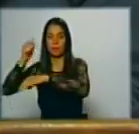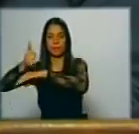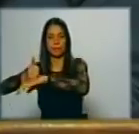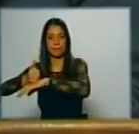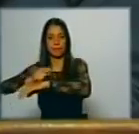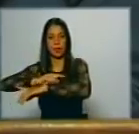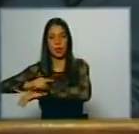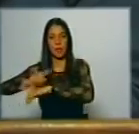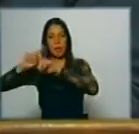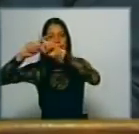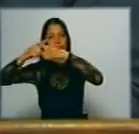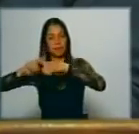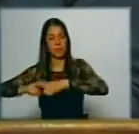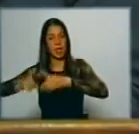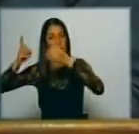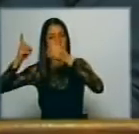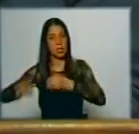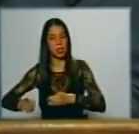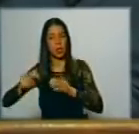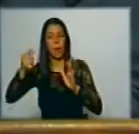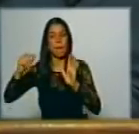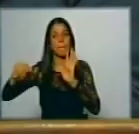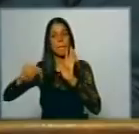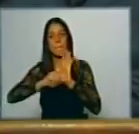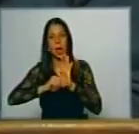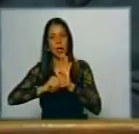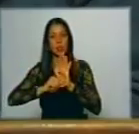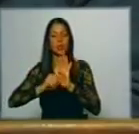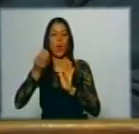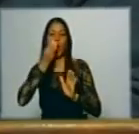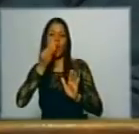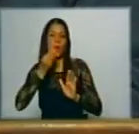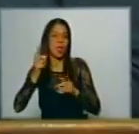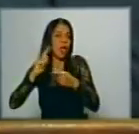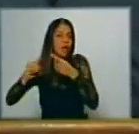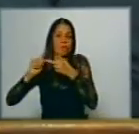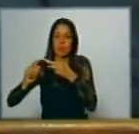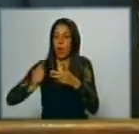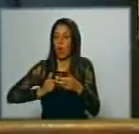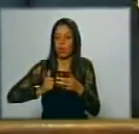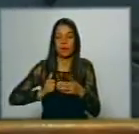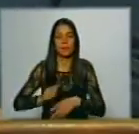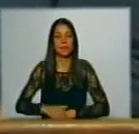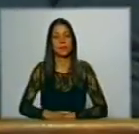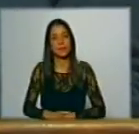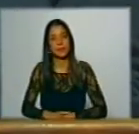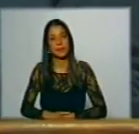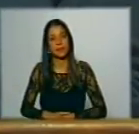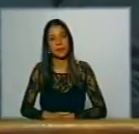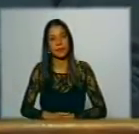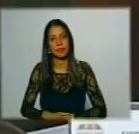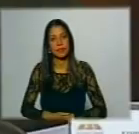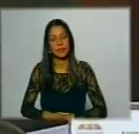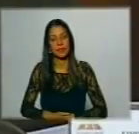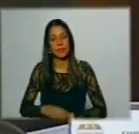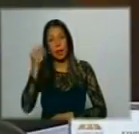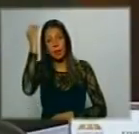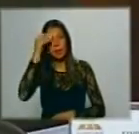acto administrativo los precios de los bienes y servicios priorizados. Es todo. En